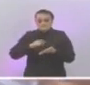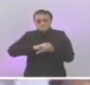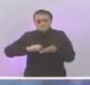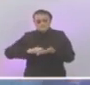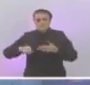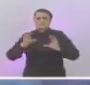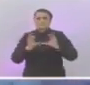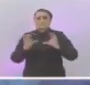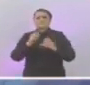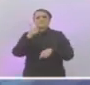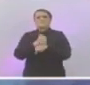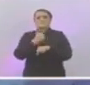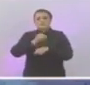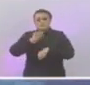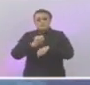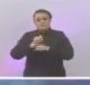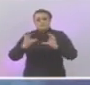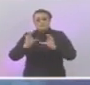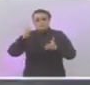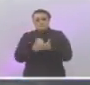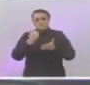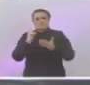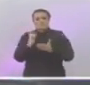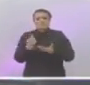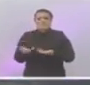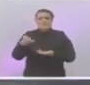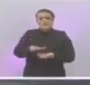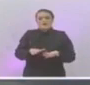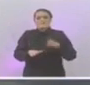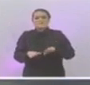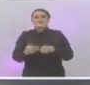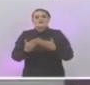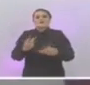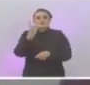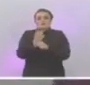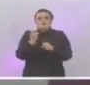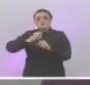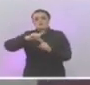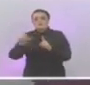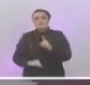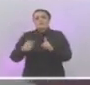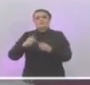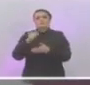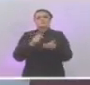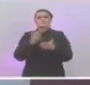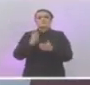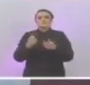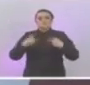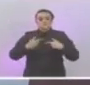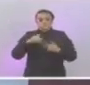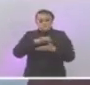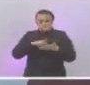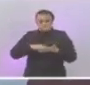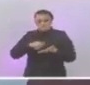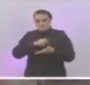en primaria y secundaria. Avance que nos coloca en el segundo lugar nacional en la disminución de